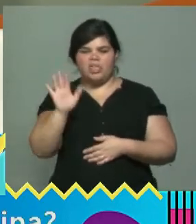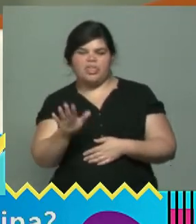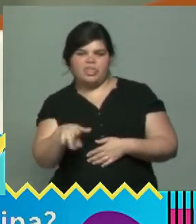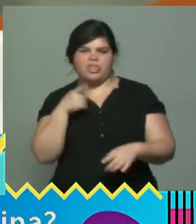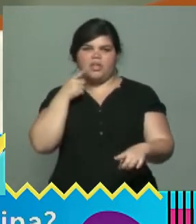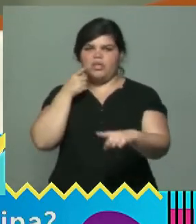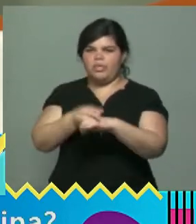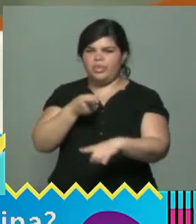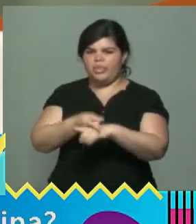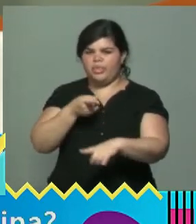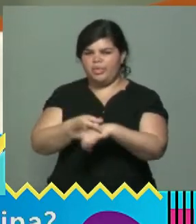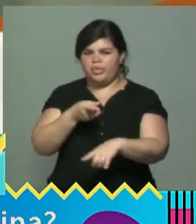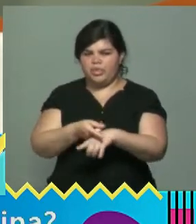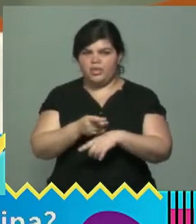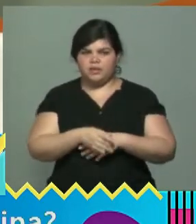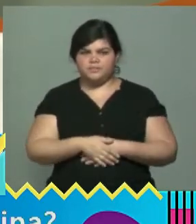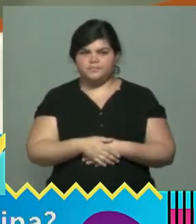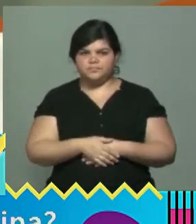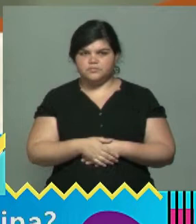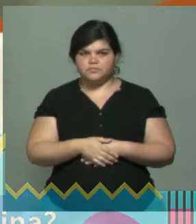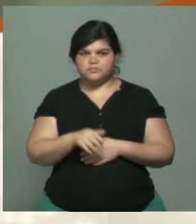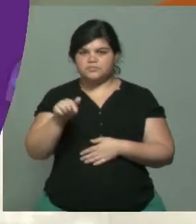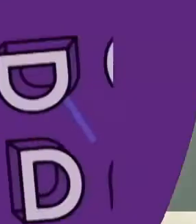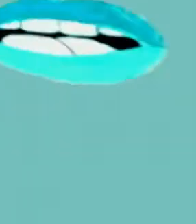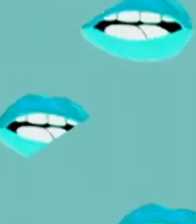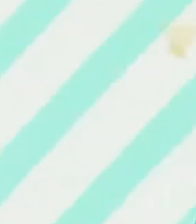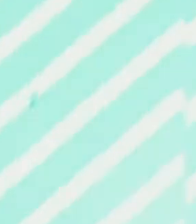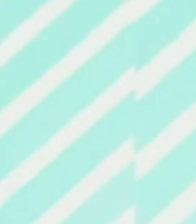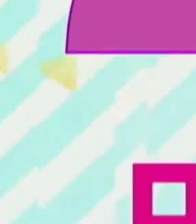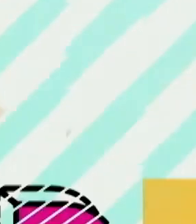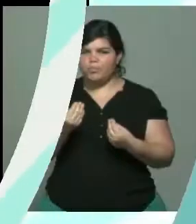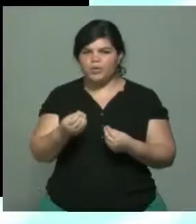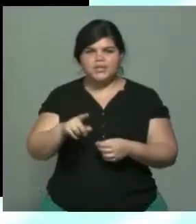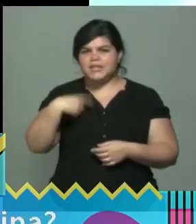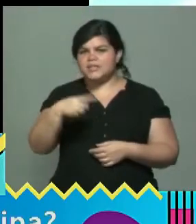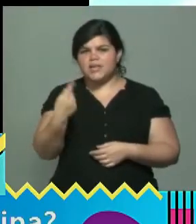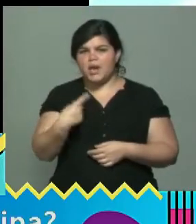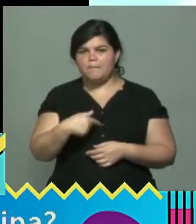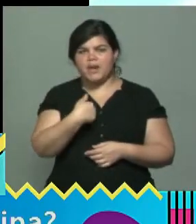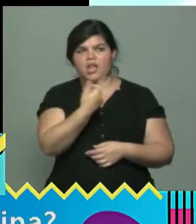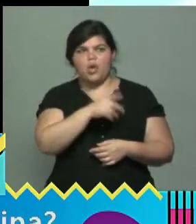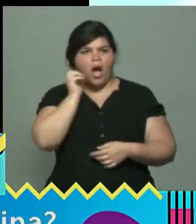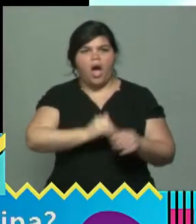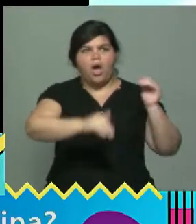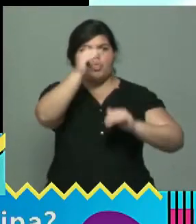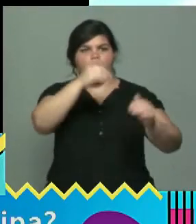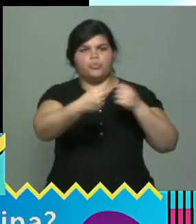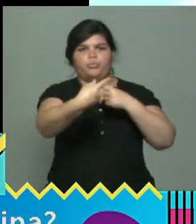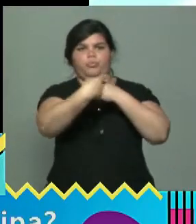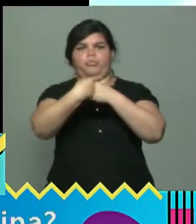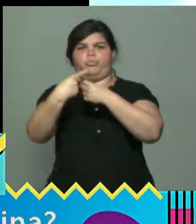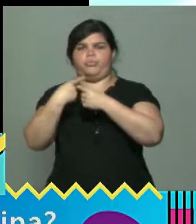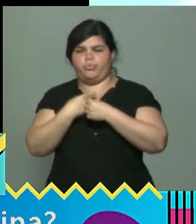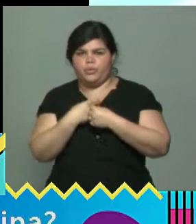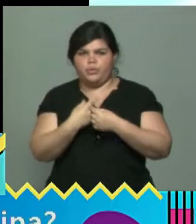boca hablando de bullying, pero digo, los niños no son más que ese reflejo de lo que sufren y padecen del adulto y de cómo el adulto lo